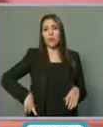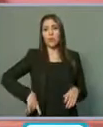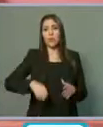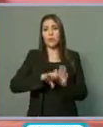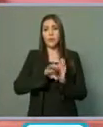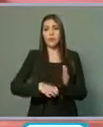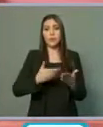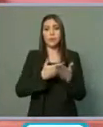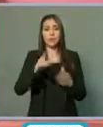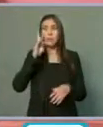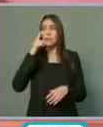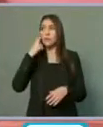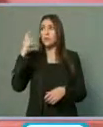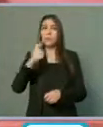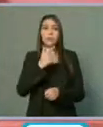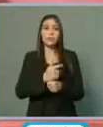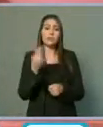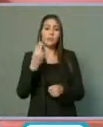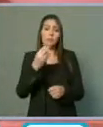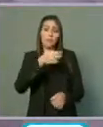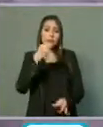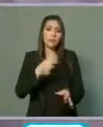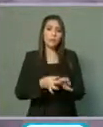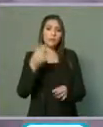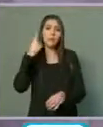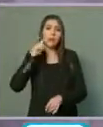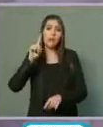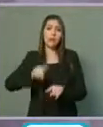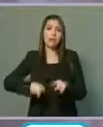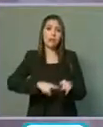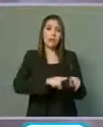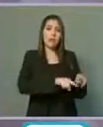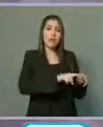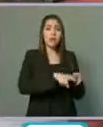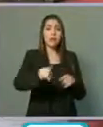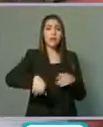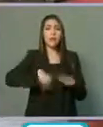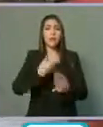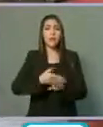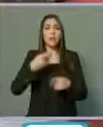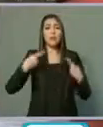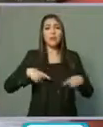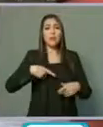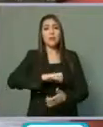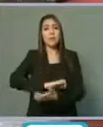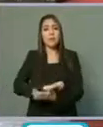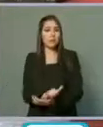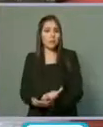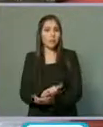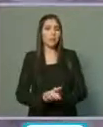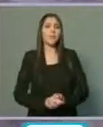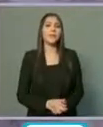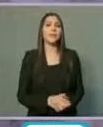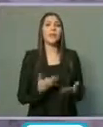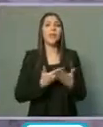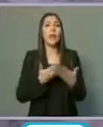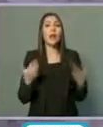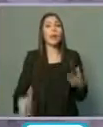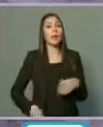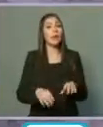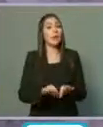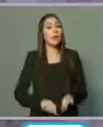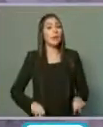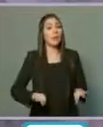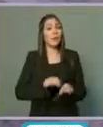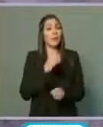viendo pues realmente se cumpla y que se erradiquen esas prácticas de discriminación. Aquí yo creo que el principio básico, que es lo que está